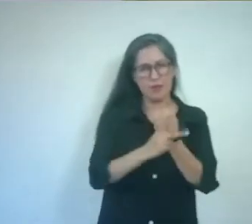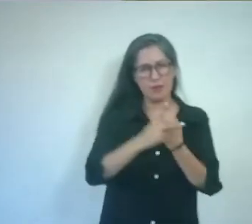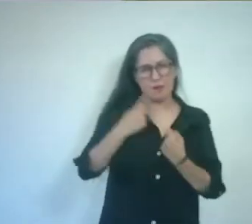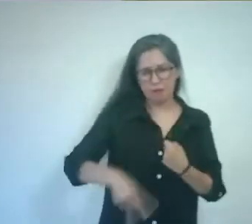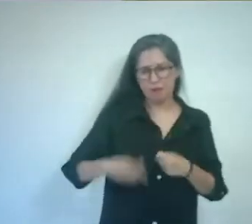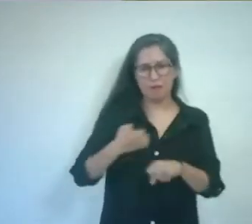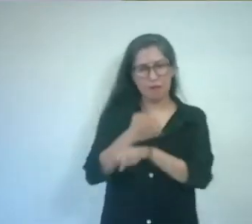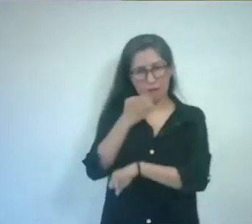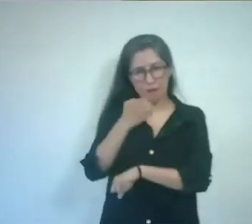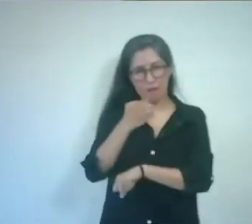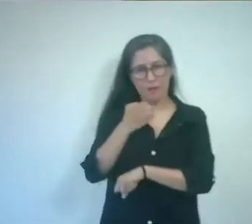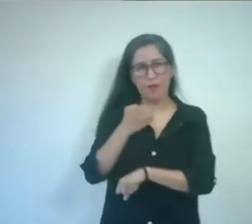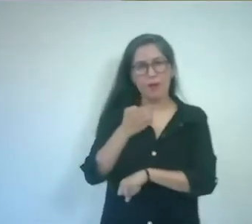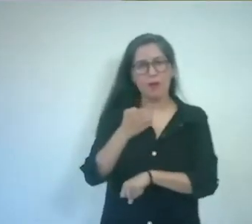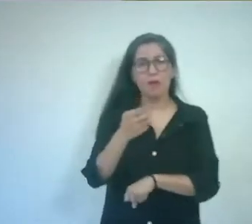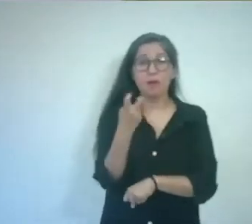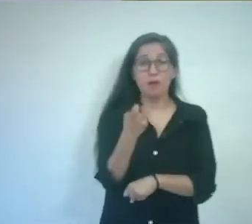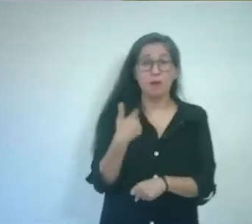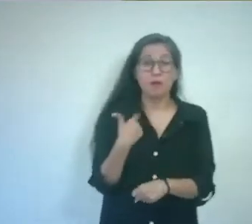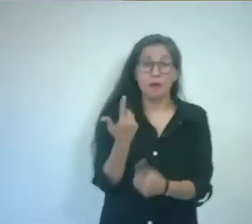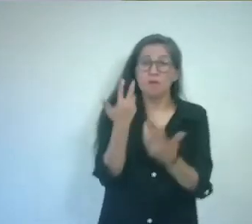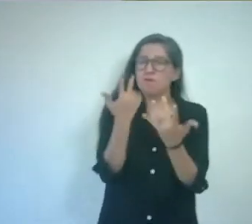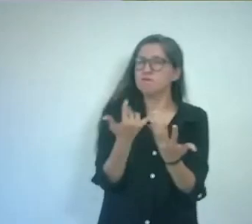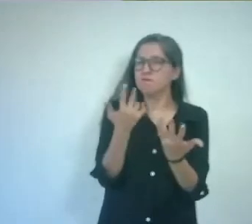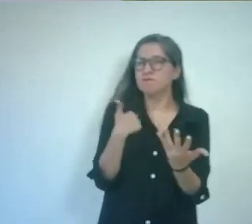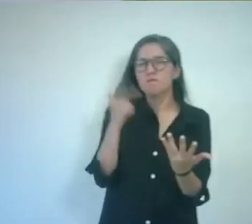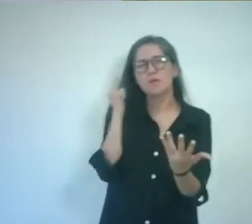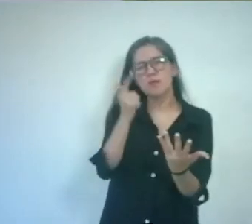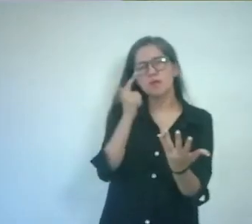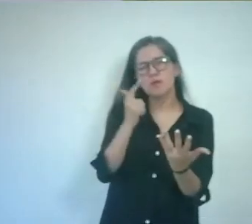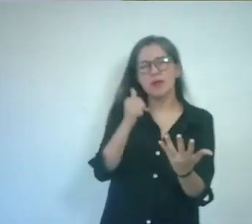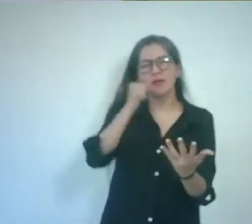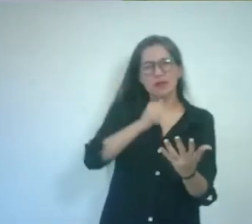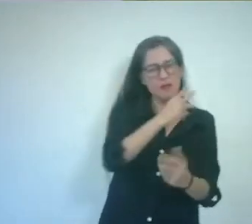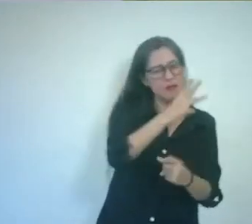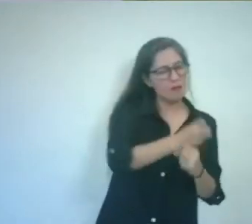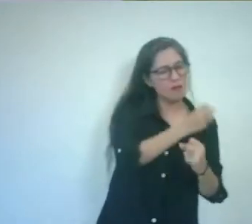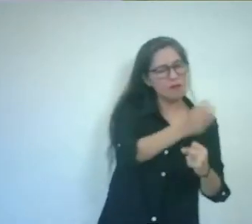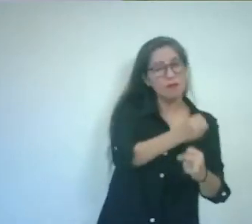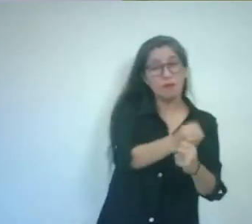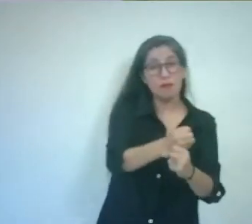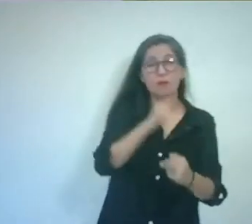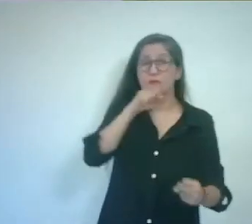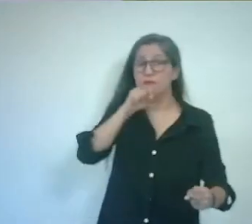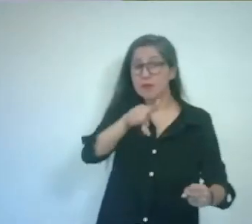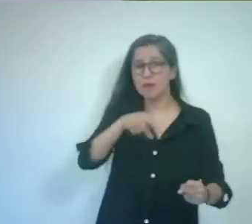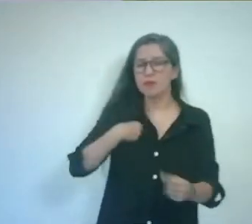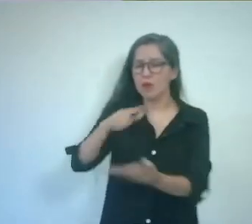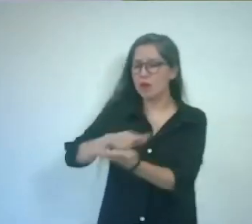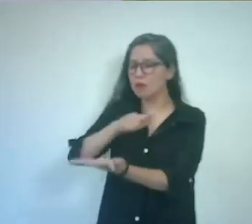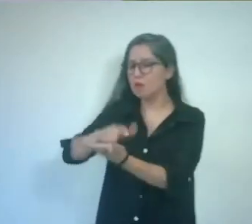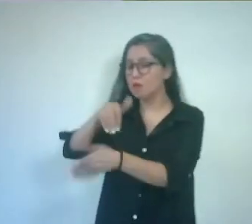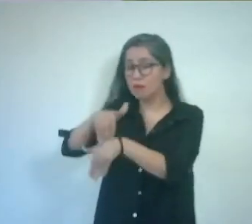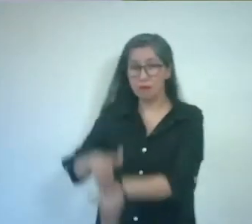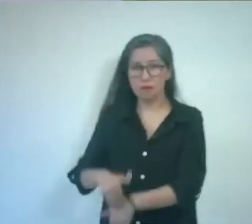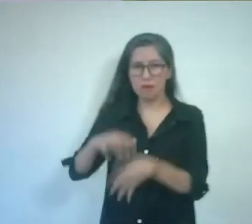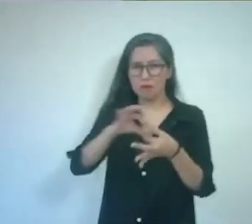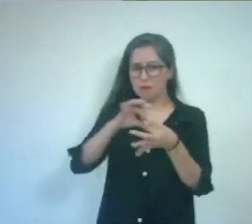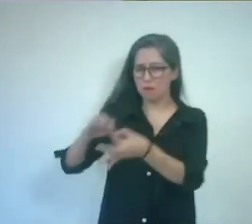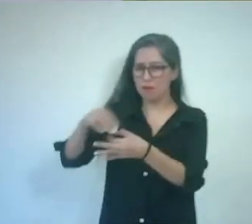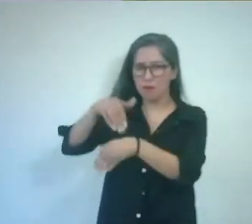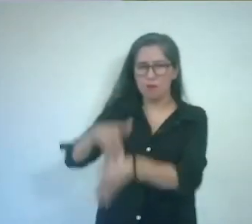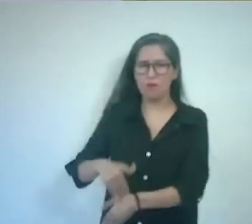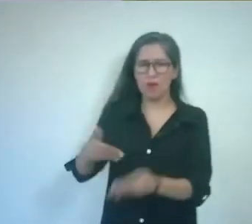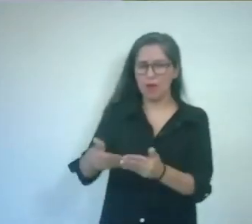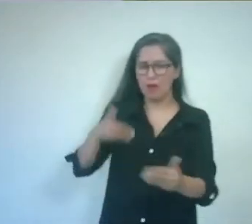Y por lo que hoy la expectativa es, como en cada jornada, que impere la civilidad, el seguimiento a la ley y el apego a las normas